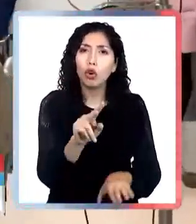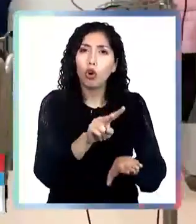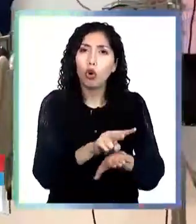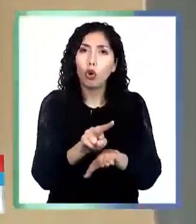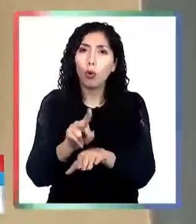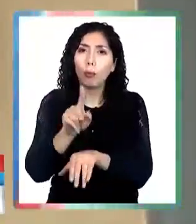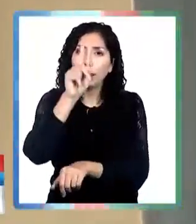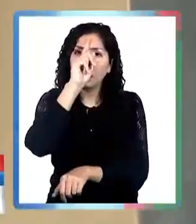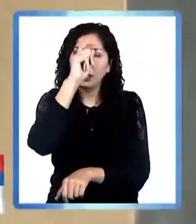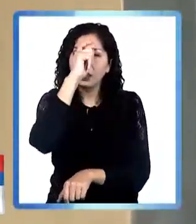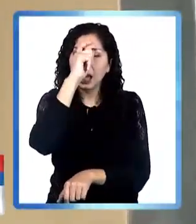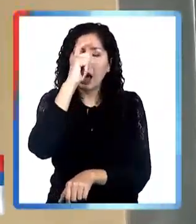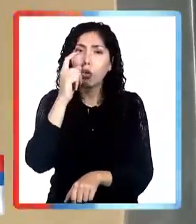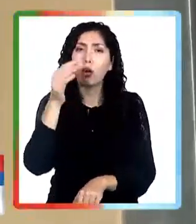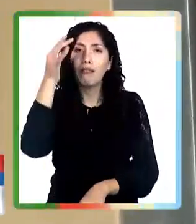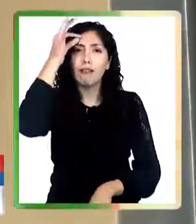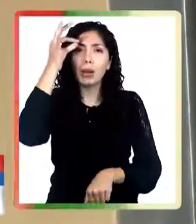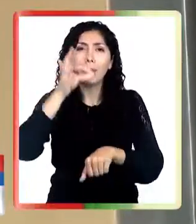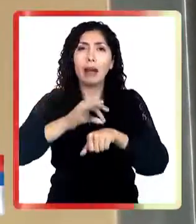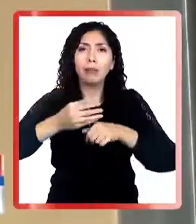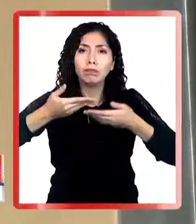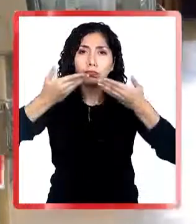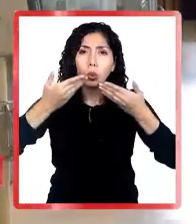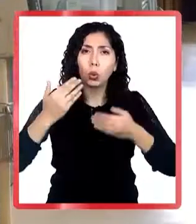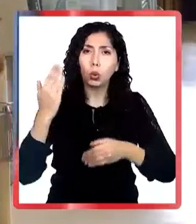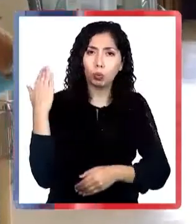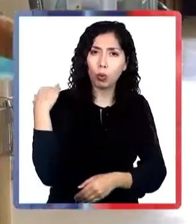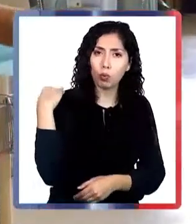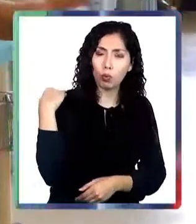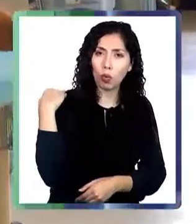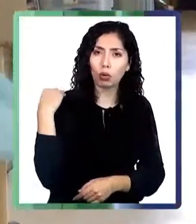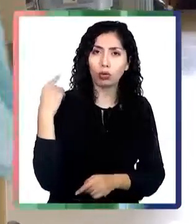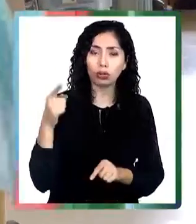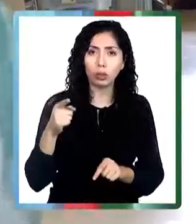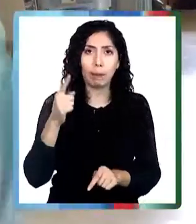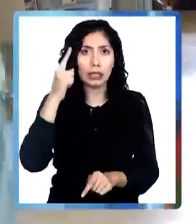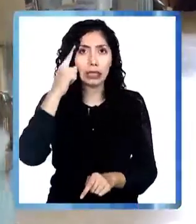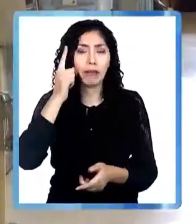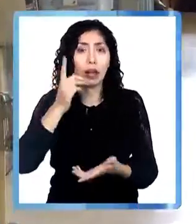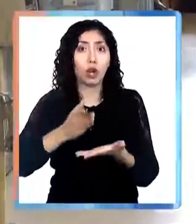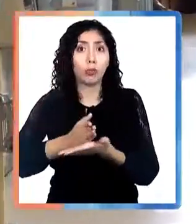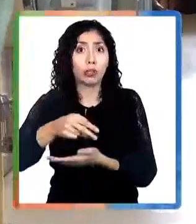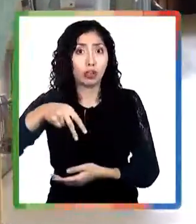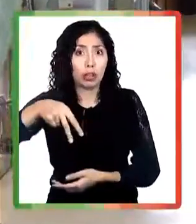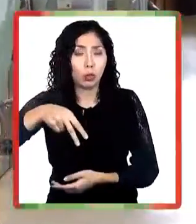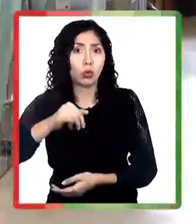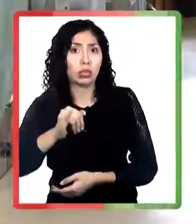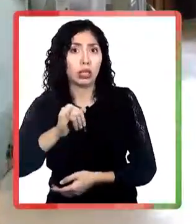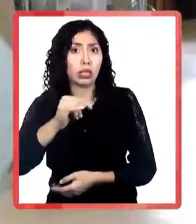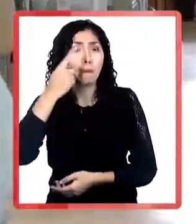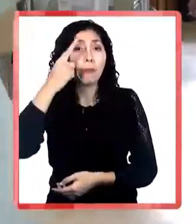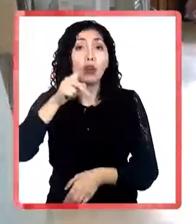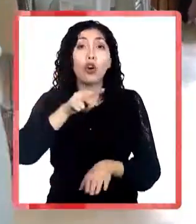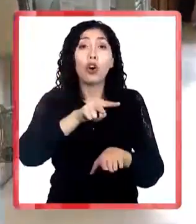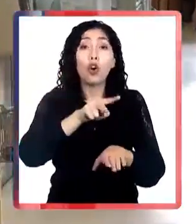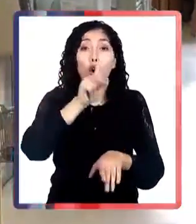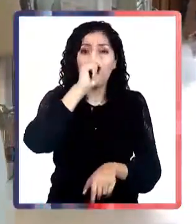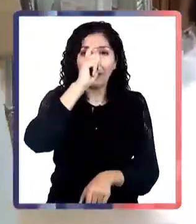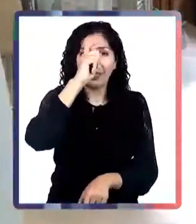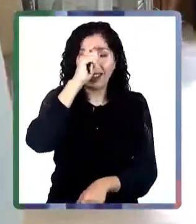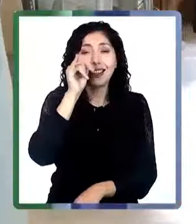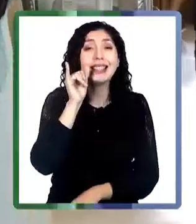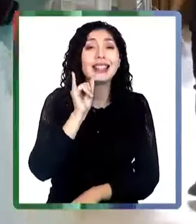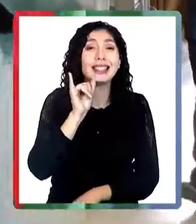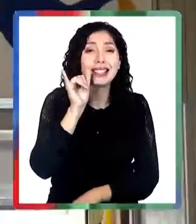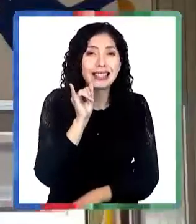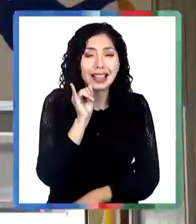por enfermedades respiratorias escenario que se esperaba para inicios de junio reconocieron en el hospital de iquique